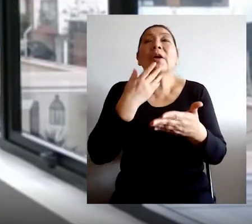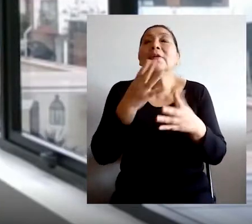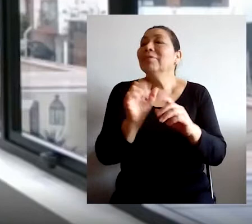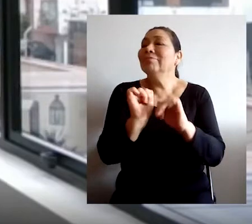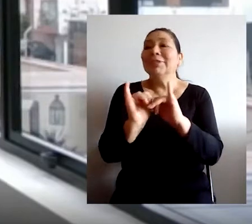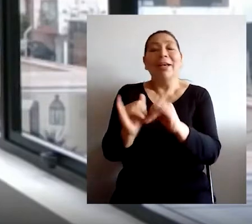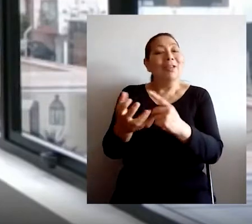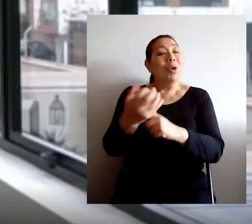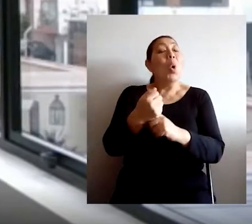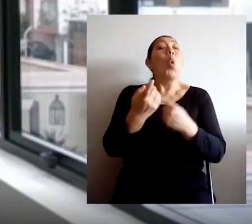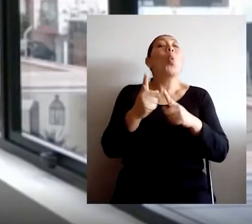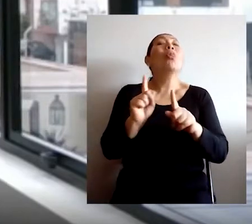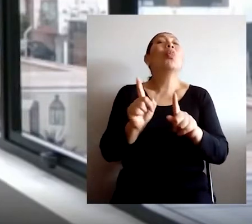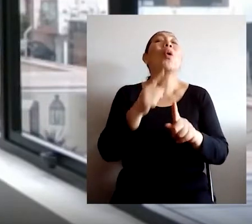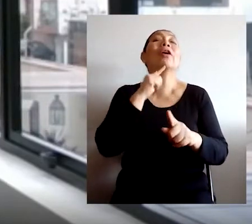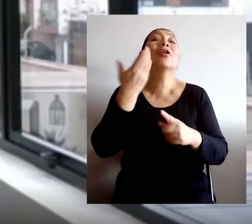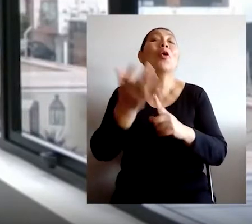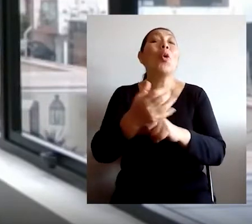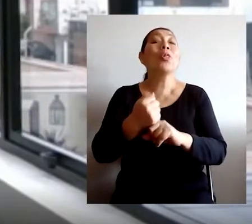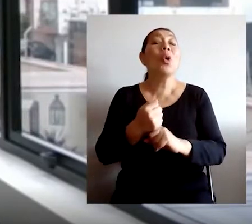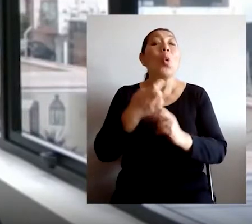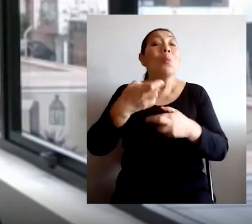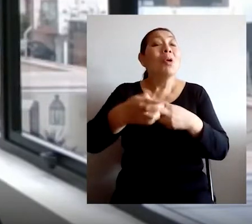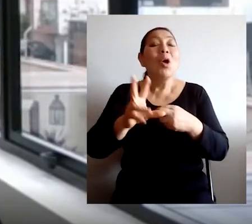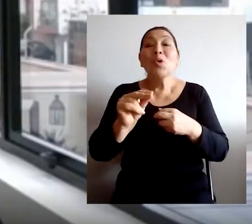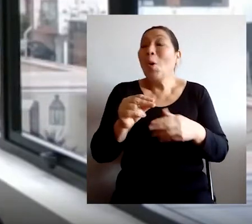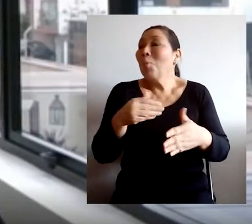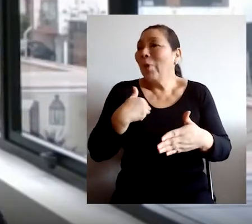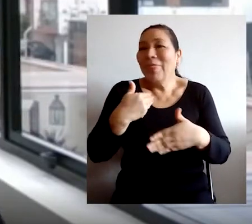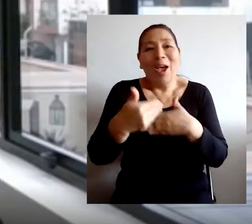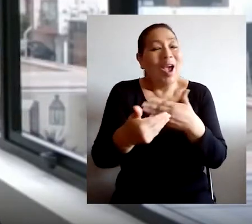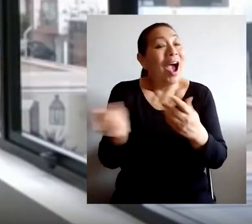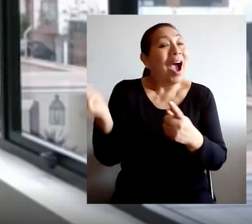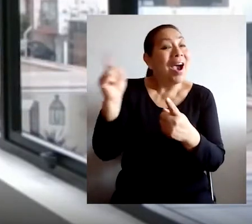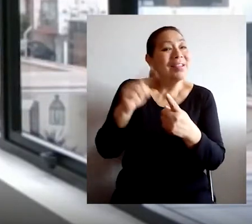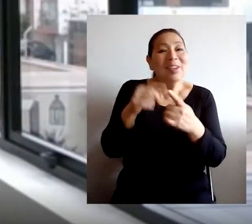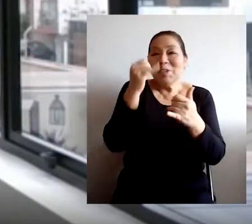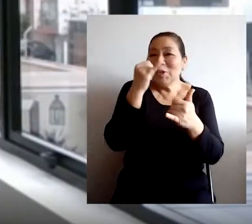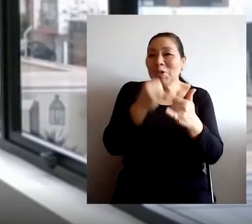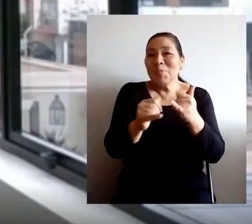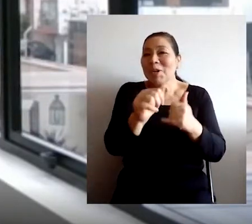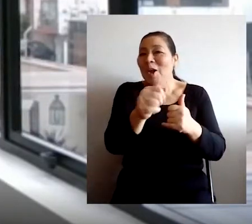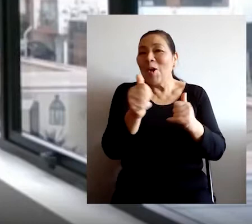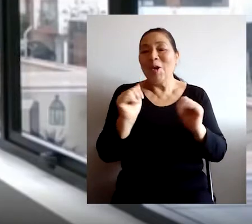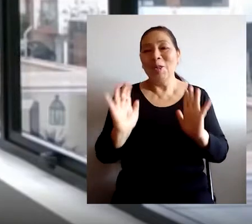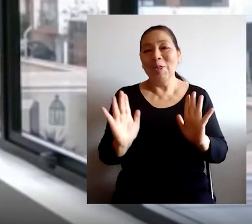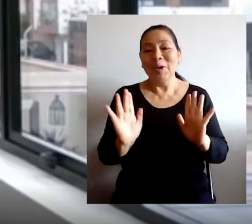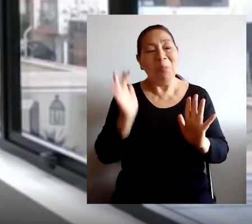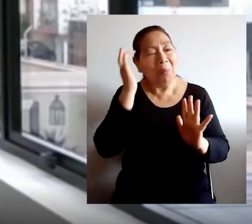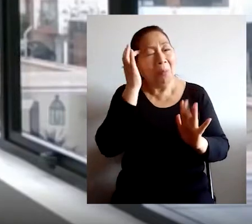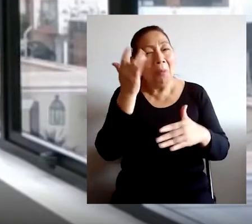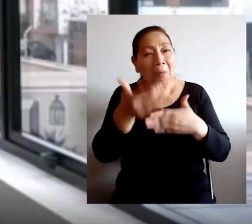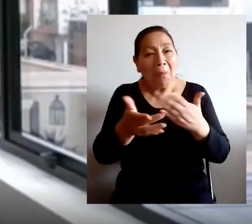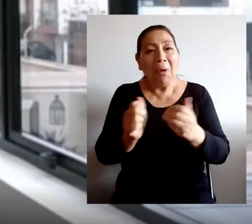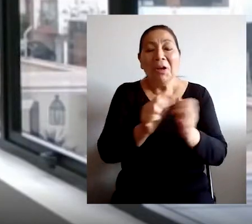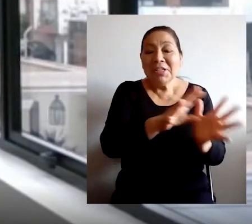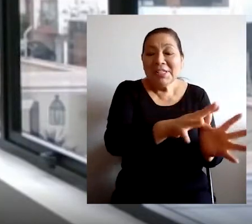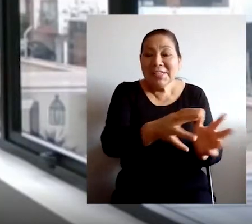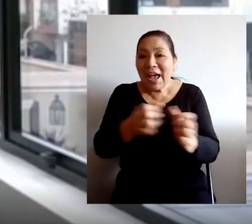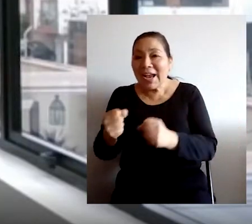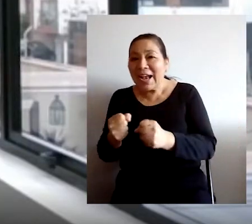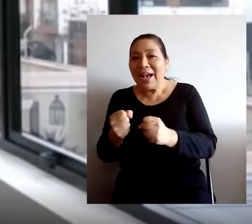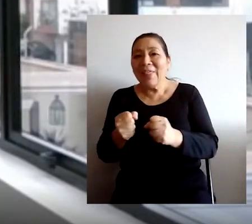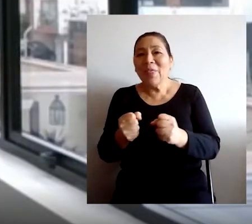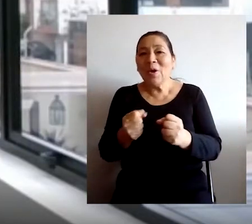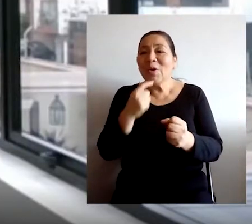continencia. ¿Cuándo hay continencia? Cuando un proceso no pueda continuar hasta que no acabe el otro. Me imagino un proceso de desalojo